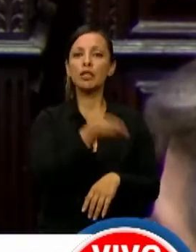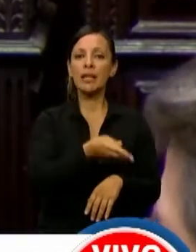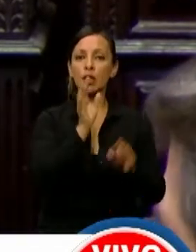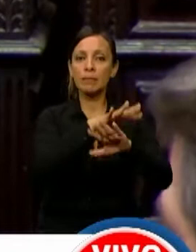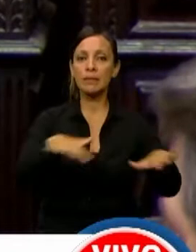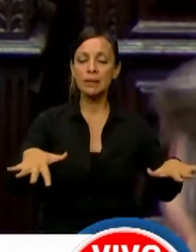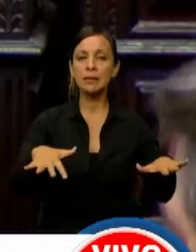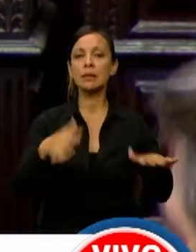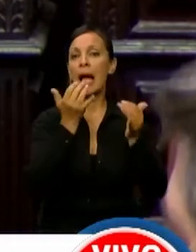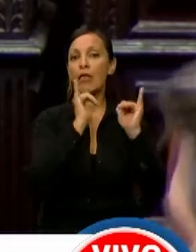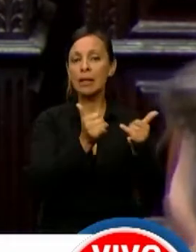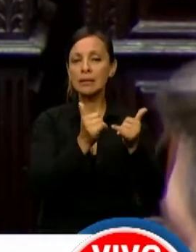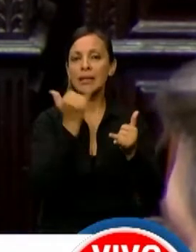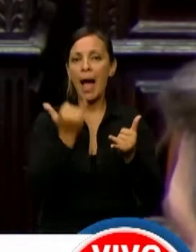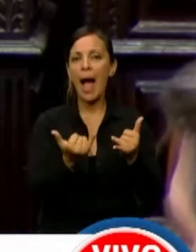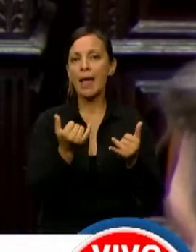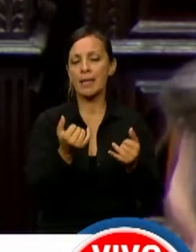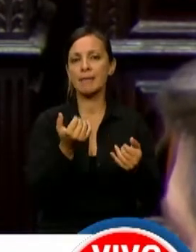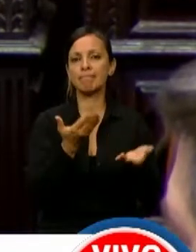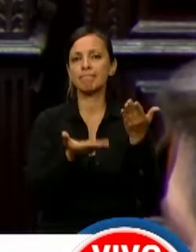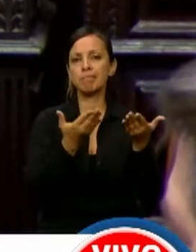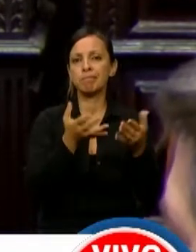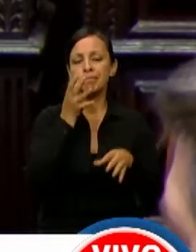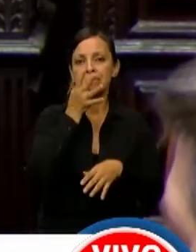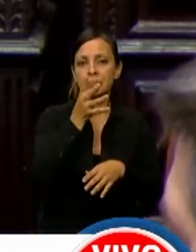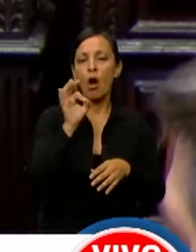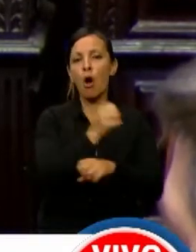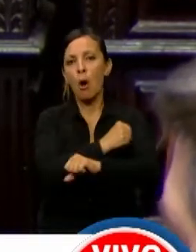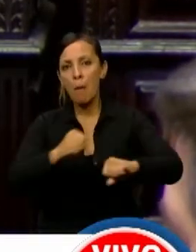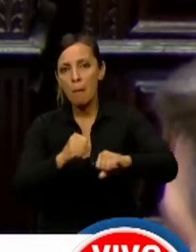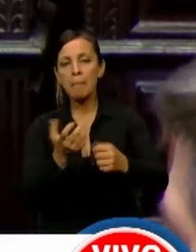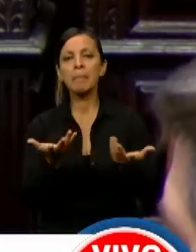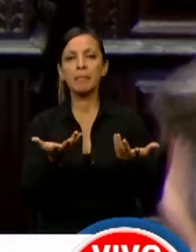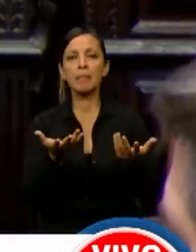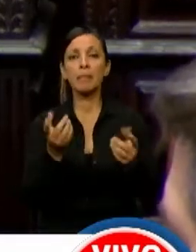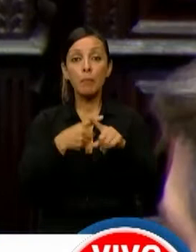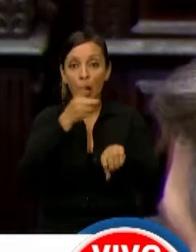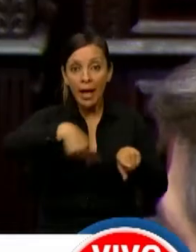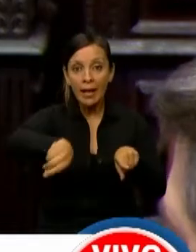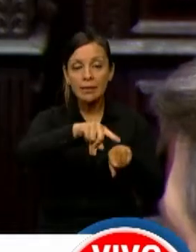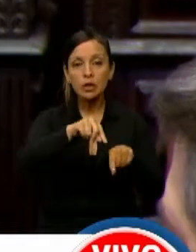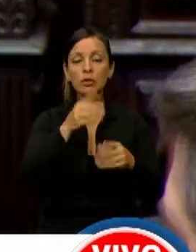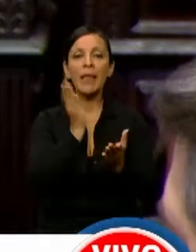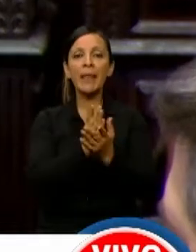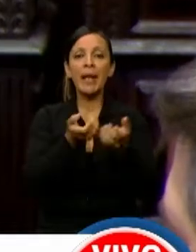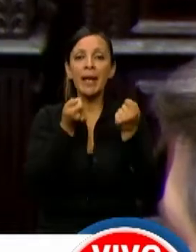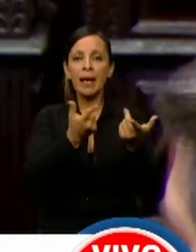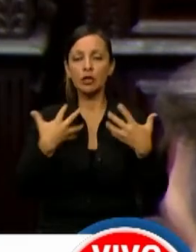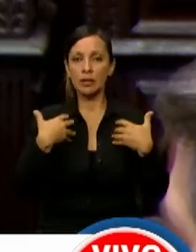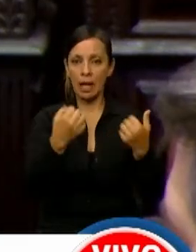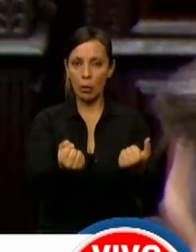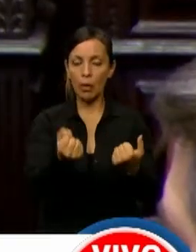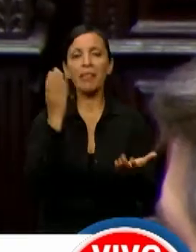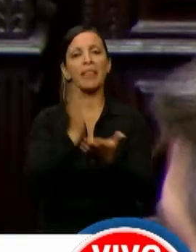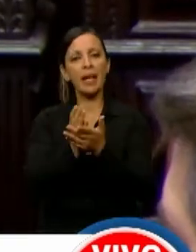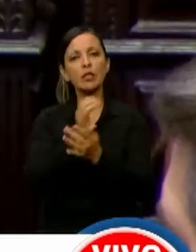niños, niñas y adolescentes sufren de sobrepeso u obesidad. Por todos ellos, por el derecho a la salud, por el